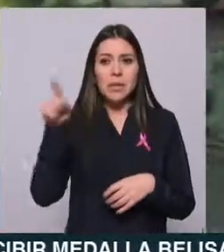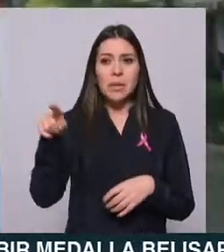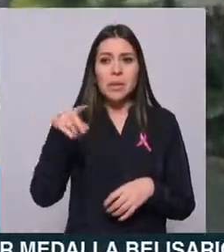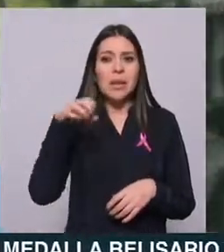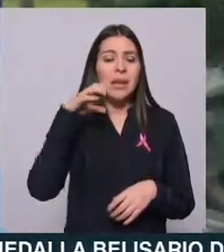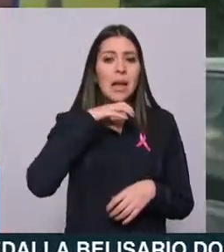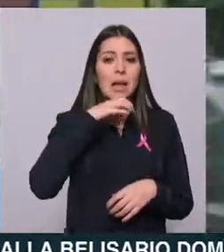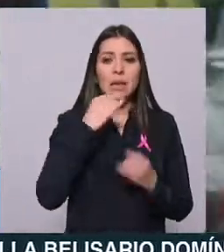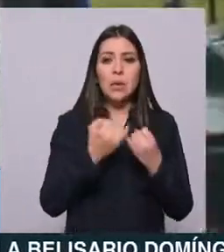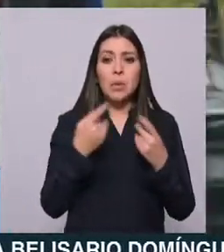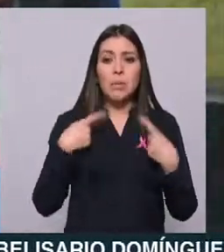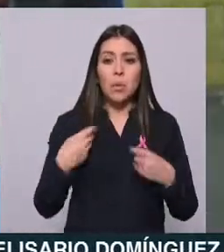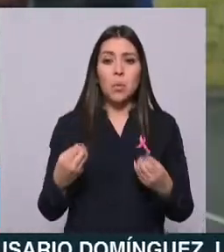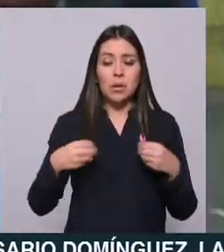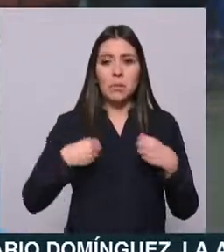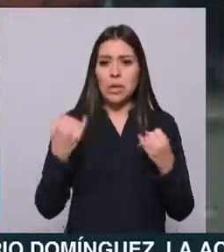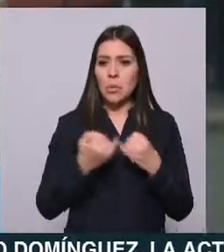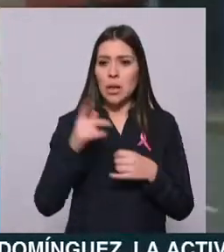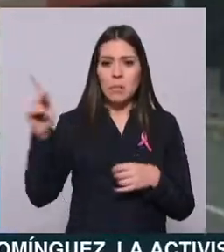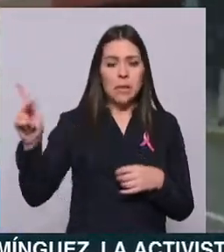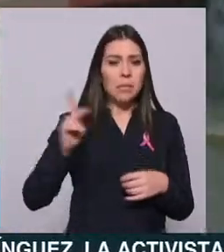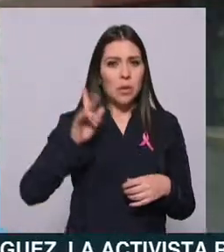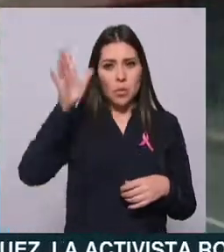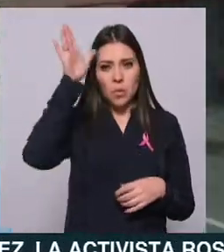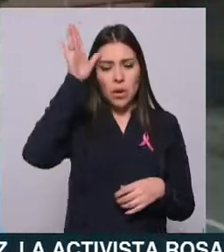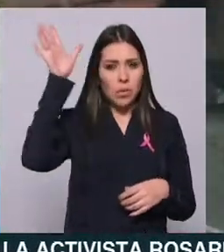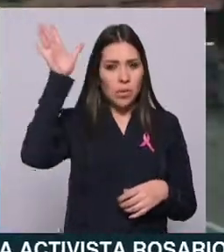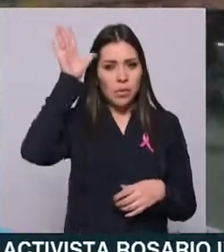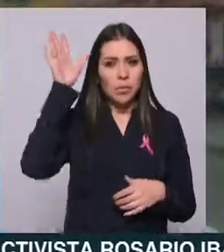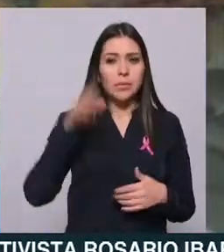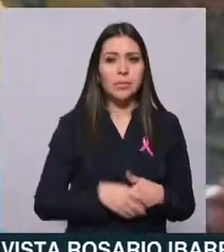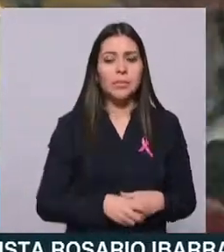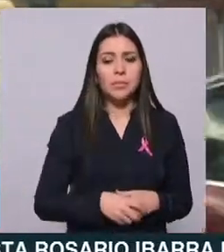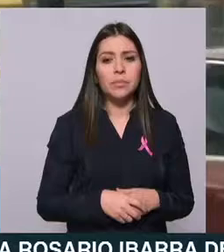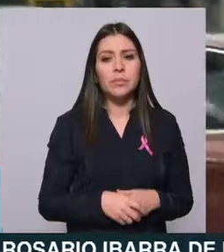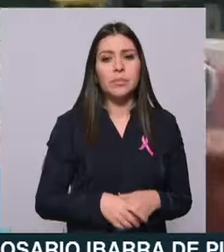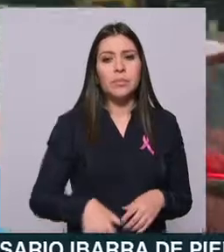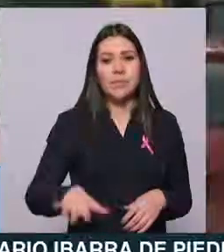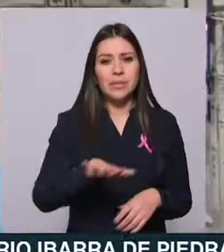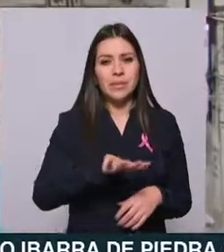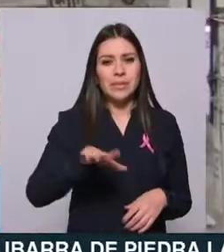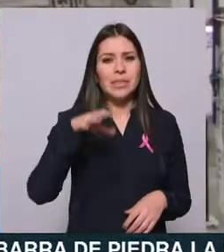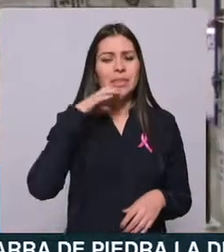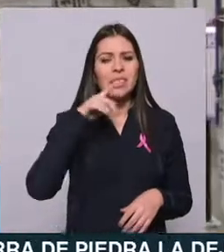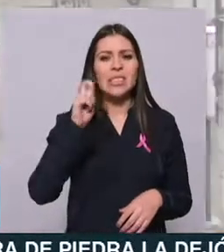en Venustiano Carranza, ¿cuál es el delito con mayor prevalencia en la alcaldía? El que hay en toda la ciudad. ¿Qué es? El robo